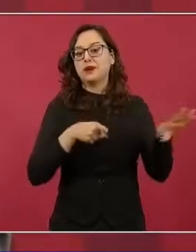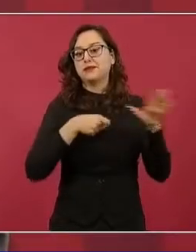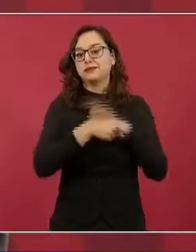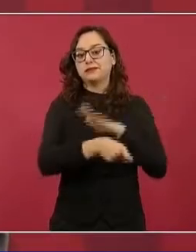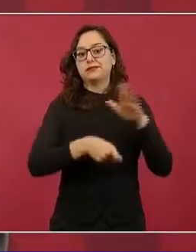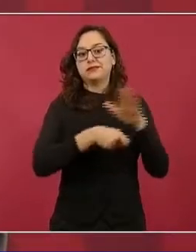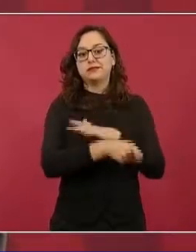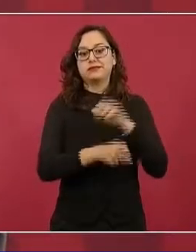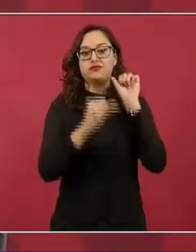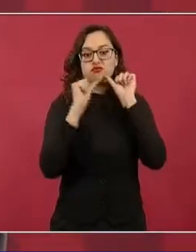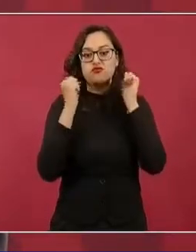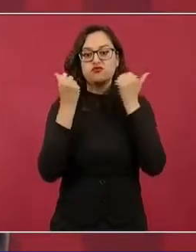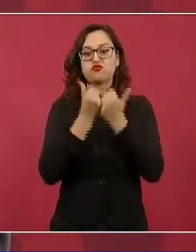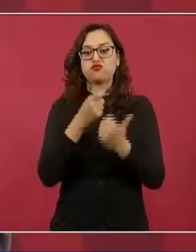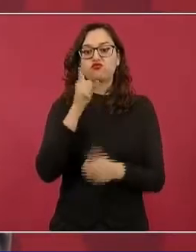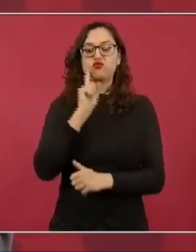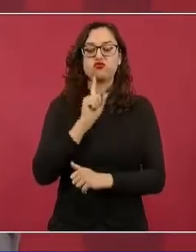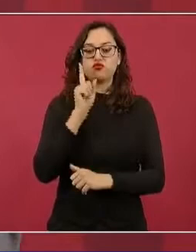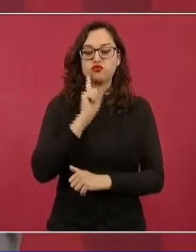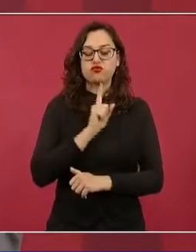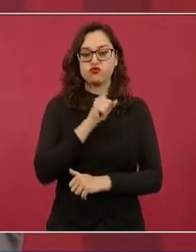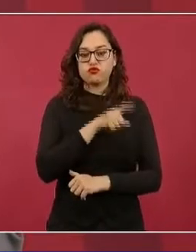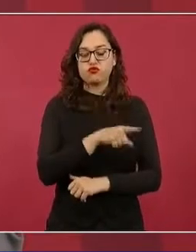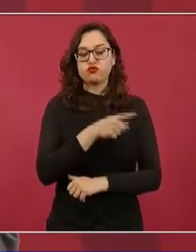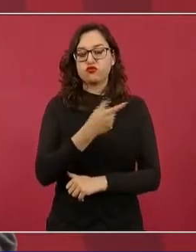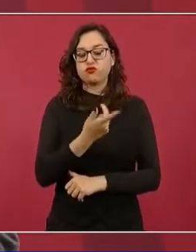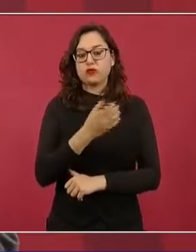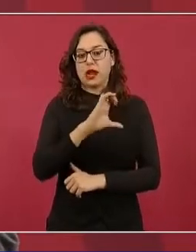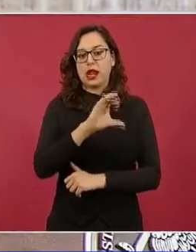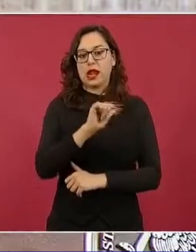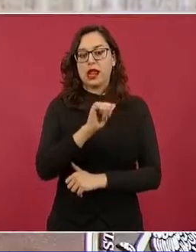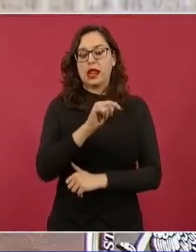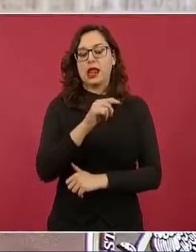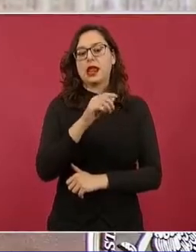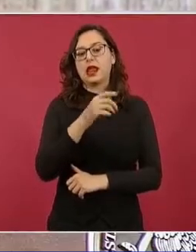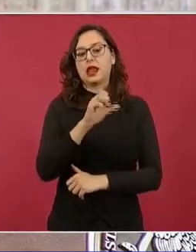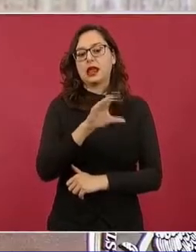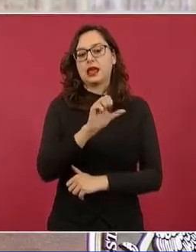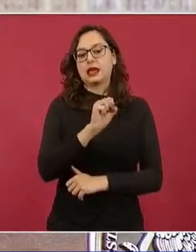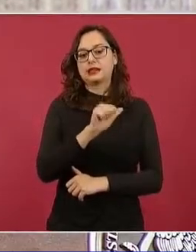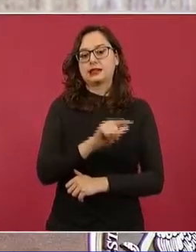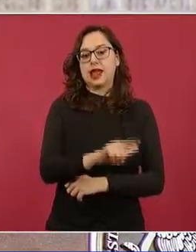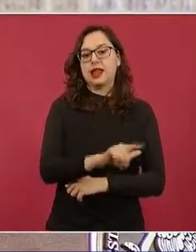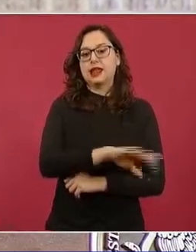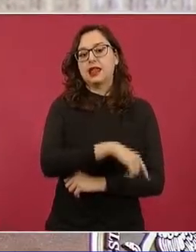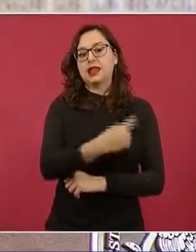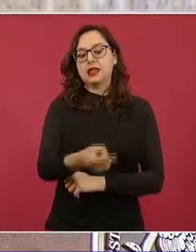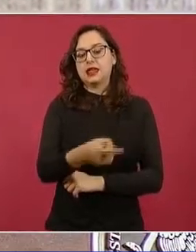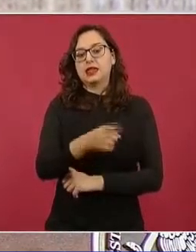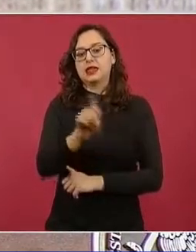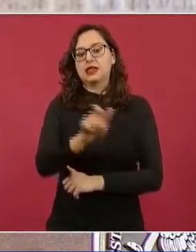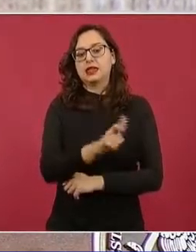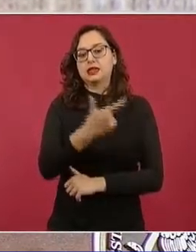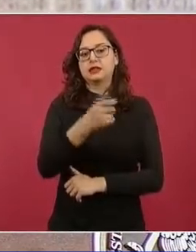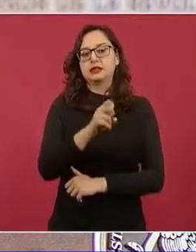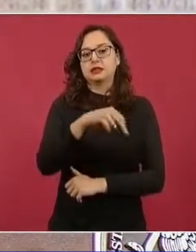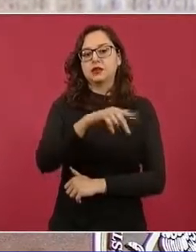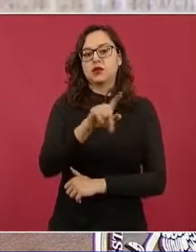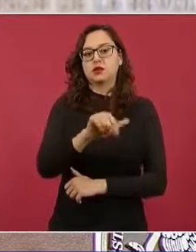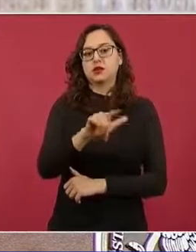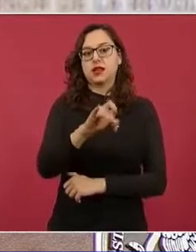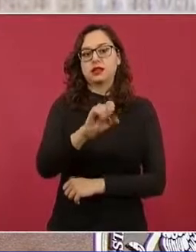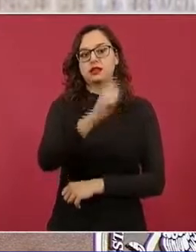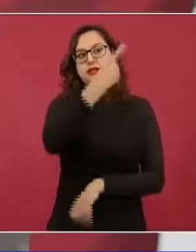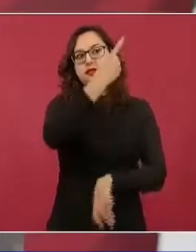señora Casal y Claudia X González, que reciben dinero del gobierno de